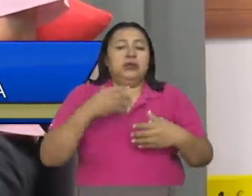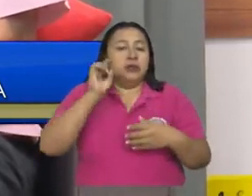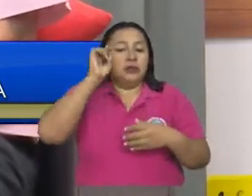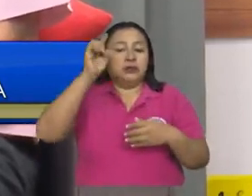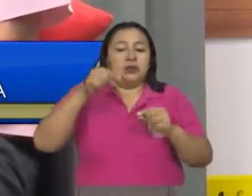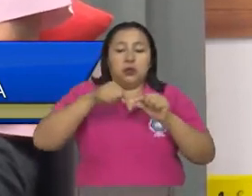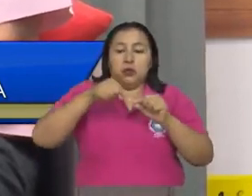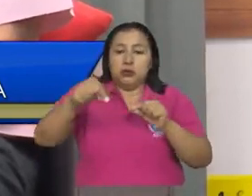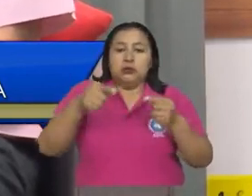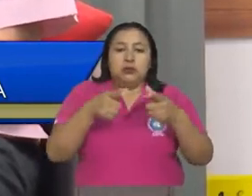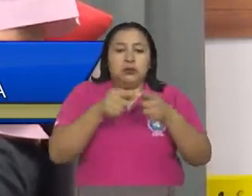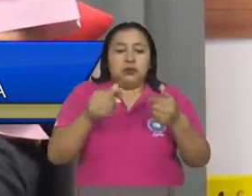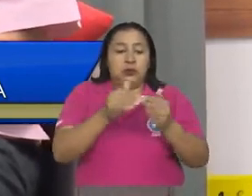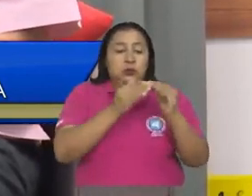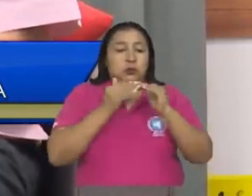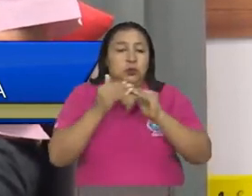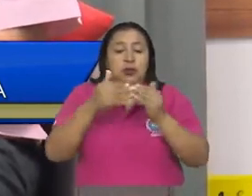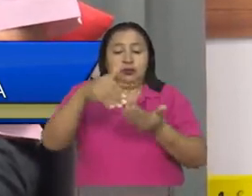pro de nuestra ciudad.